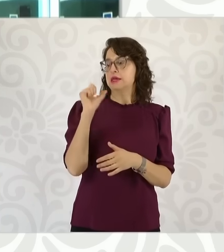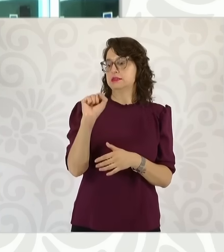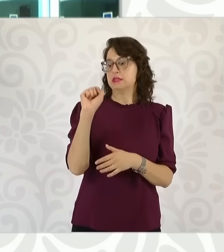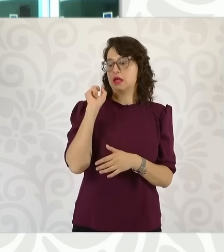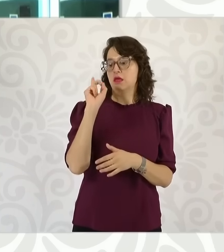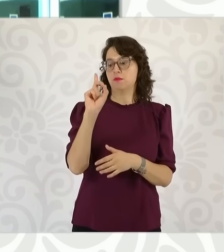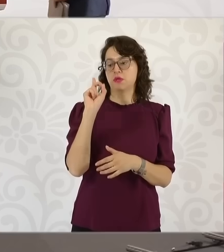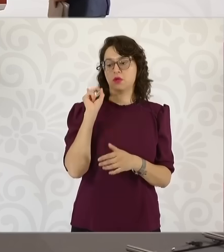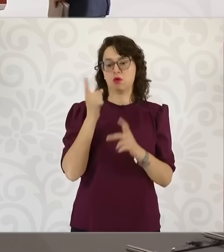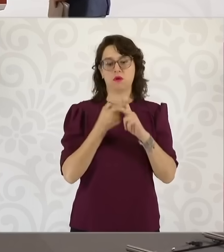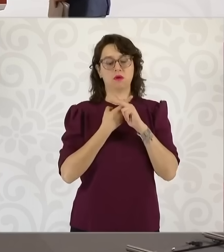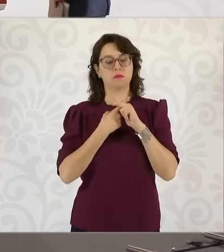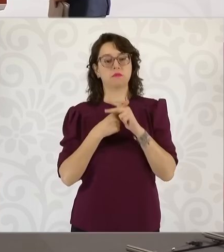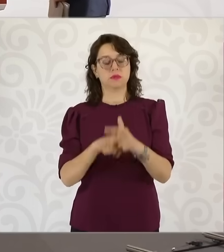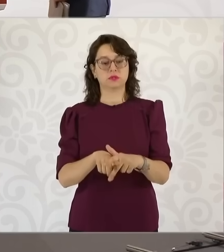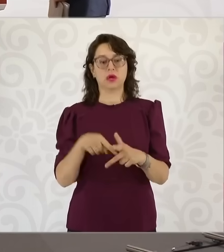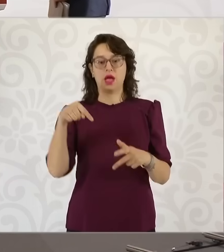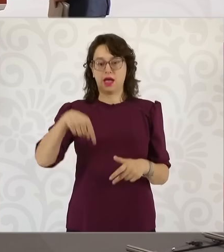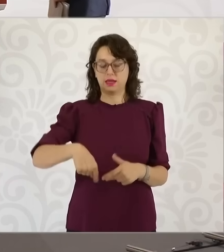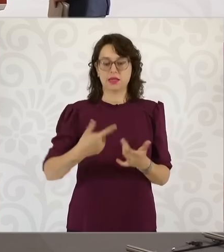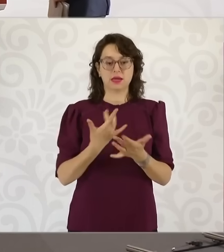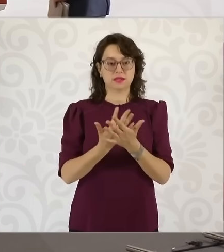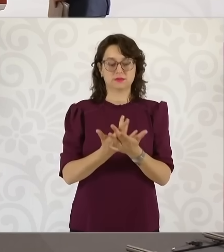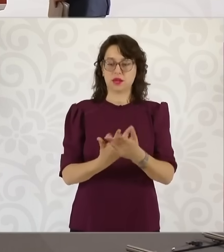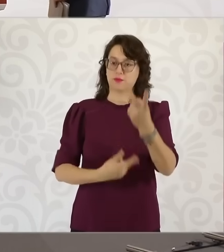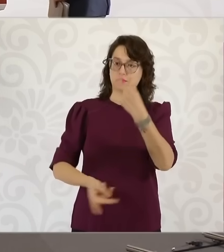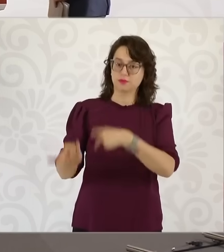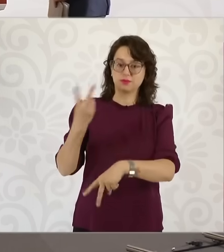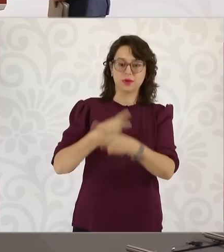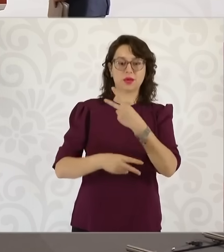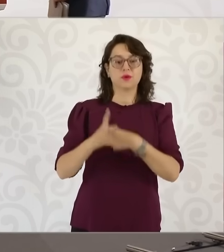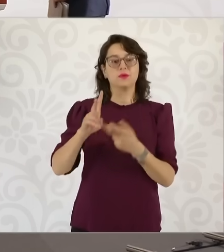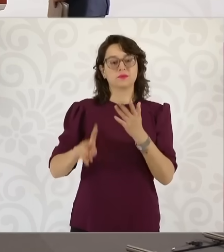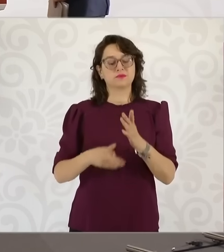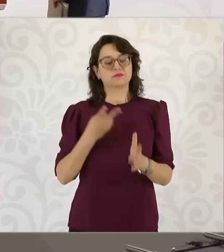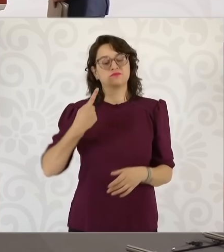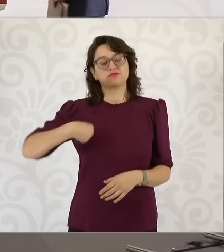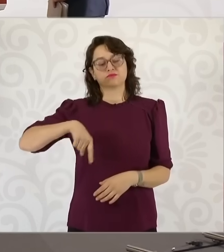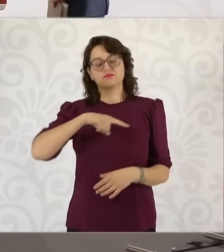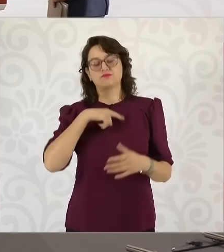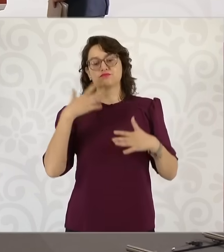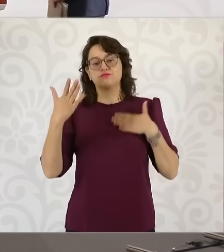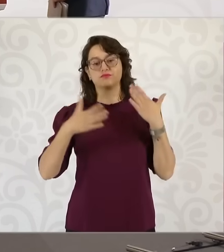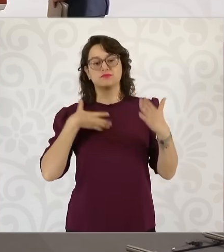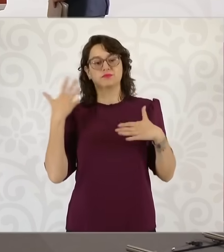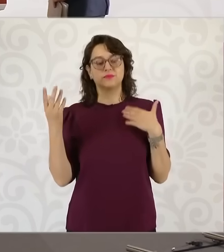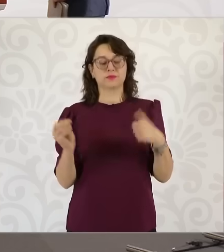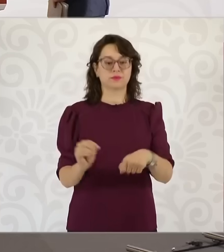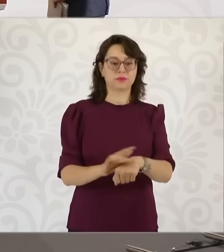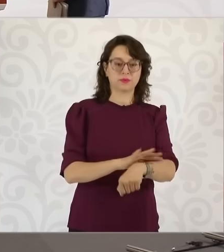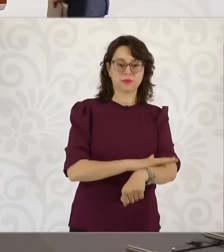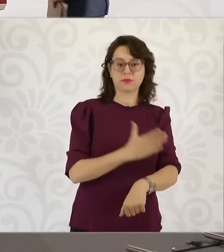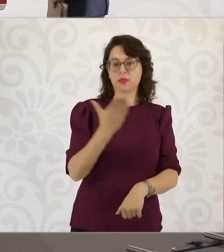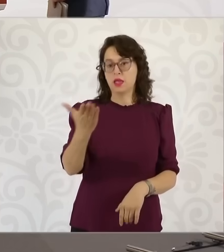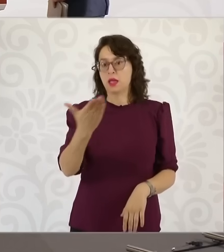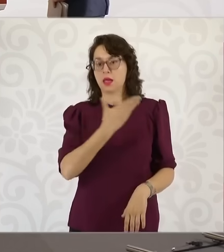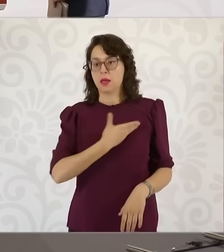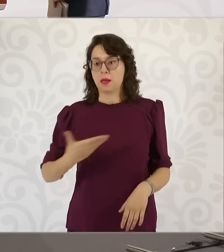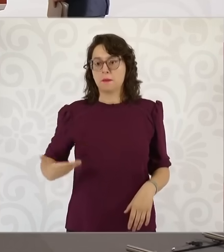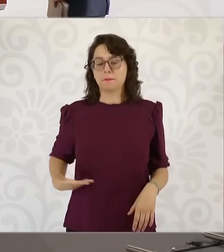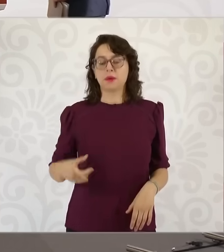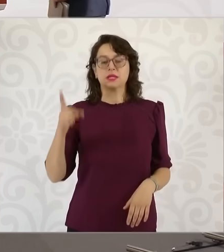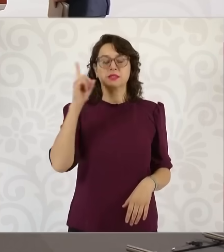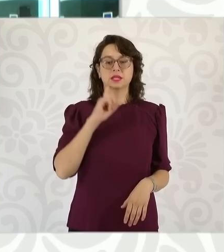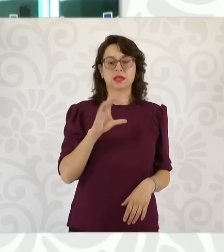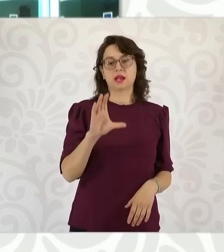y que acá en Zacatecas la vamos a esperar con mucha alegría, con mucho entusiasmo, porque cada visita que hace nuestra presidenta Claudia